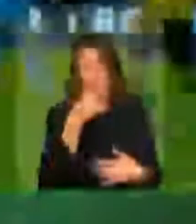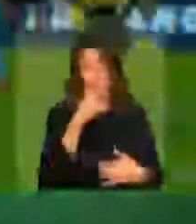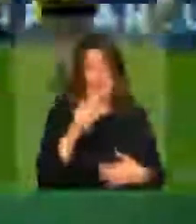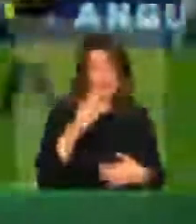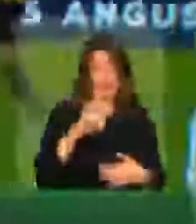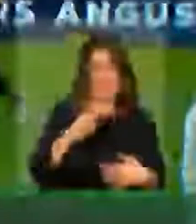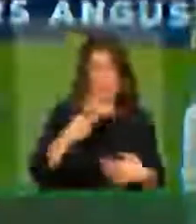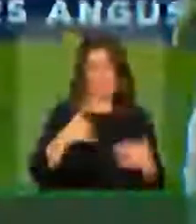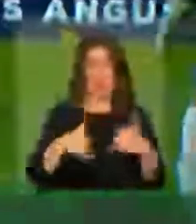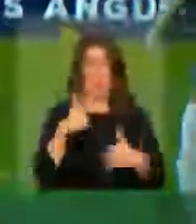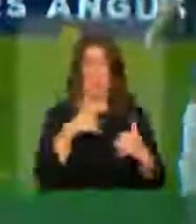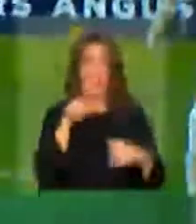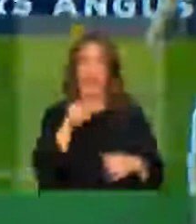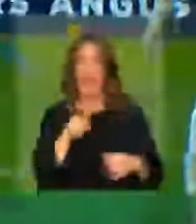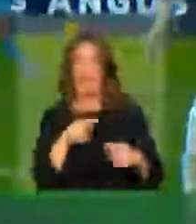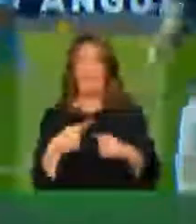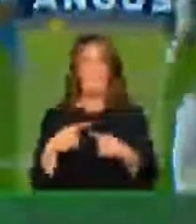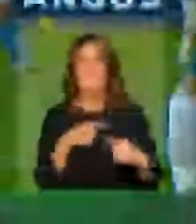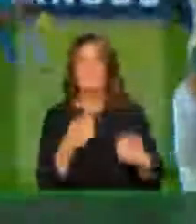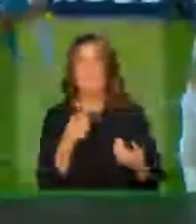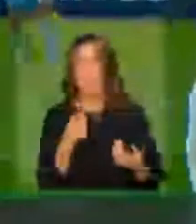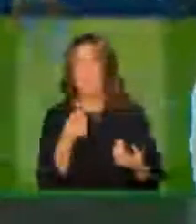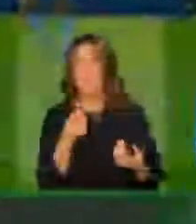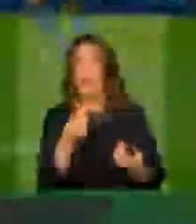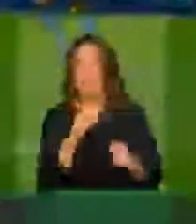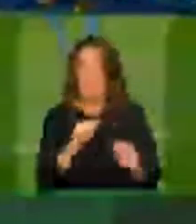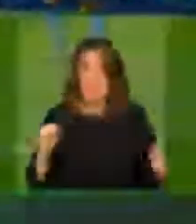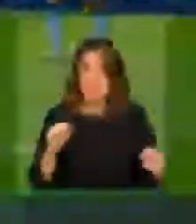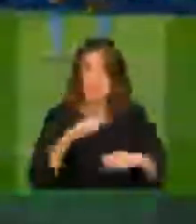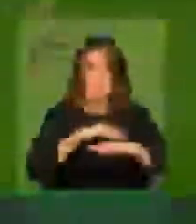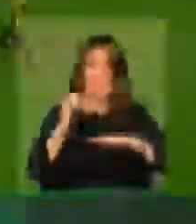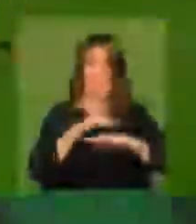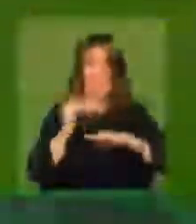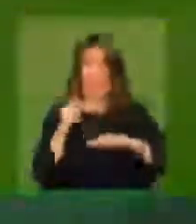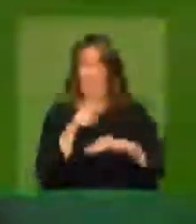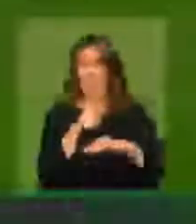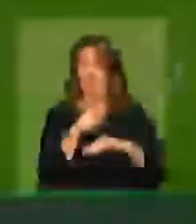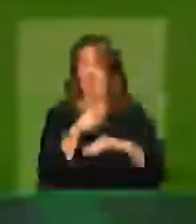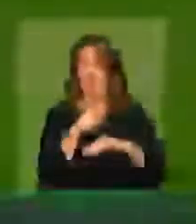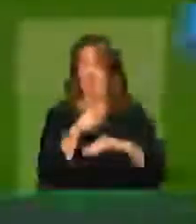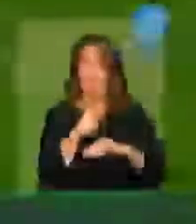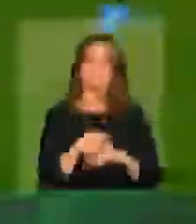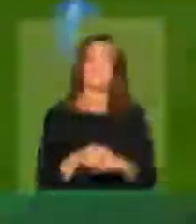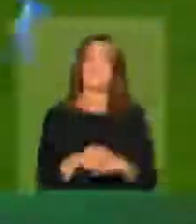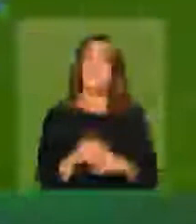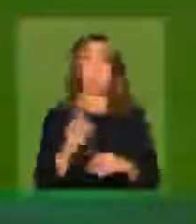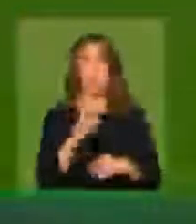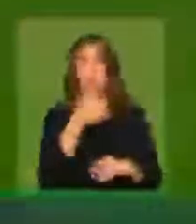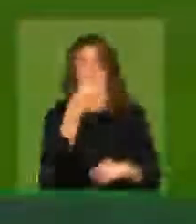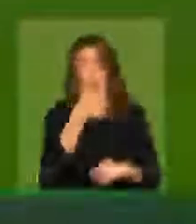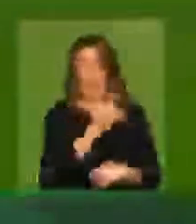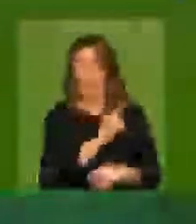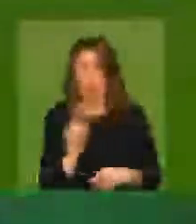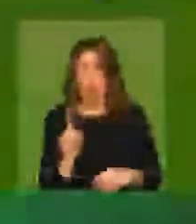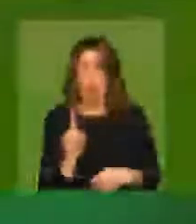como la segunda. Acá, polémica. Y esto bien pudo haber sido penal. Cartagena contra Canovio. No lo cobró Matonte.